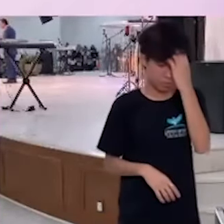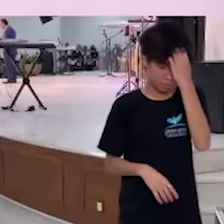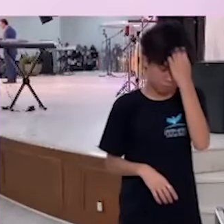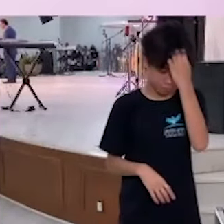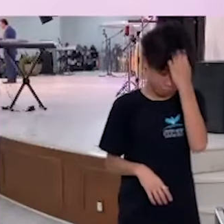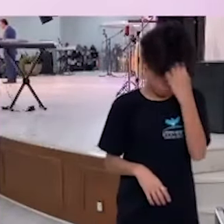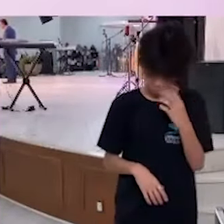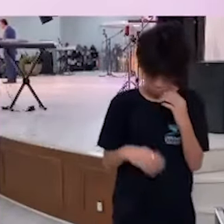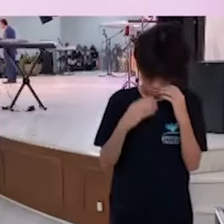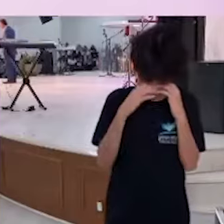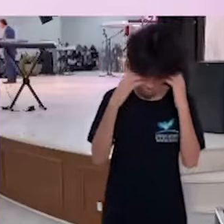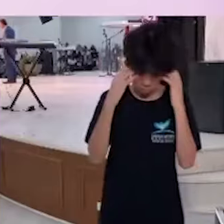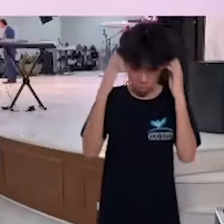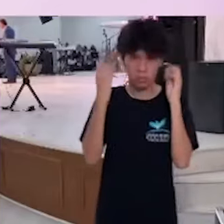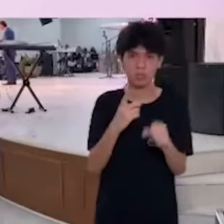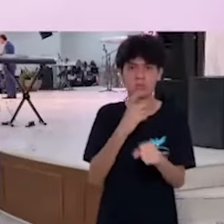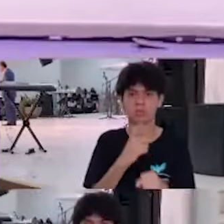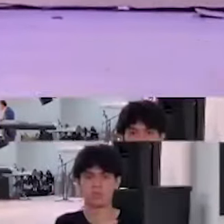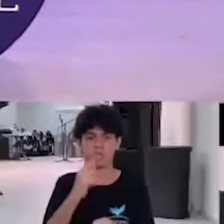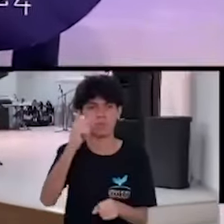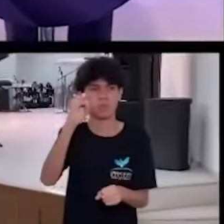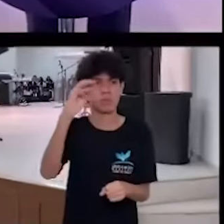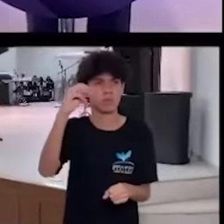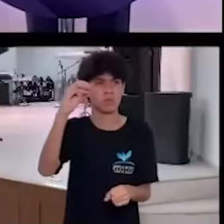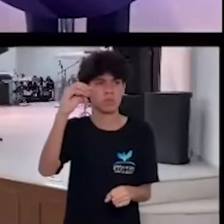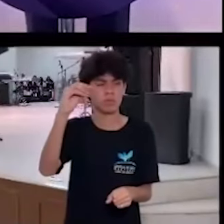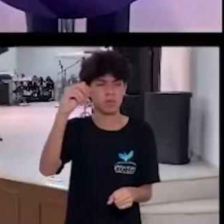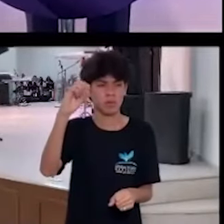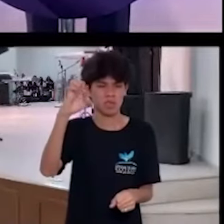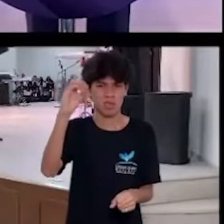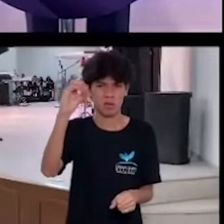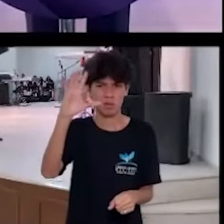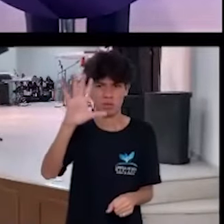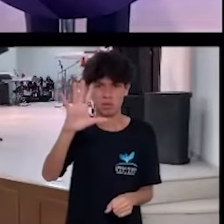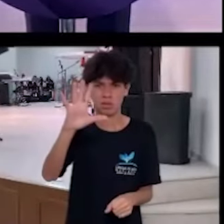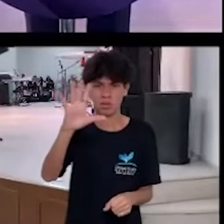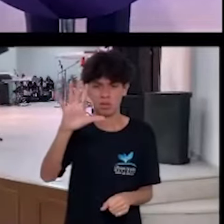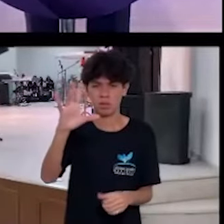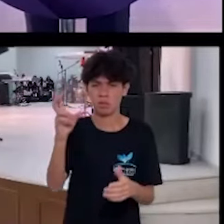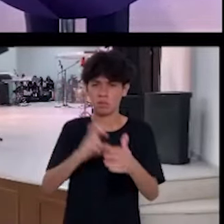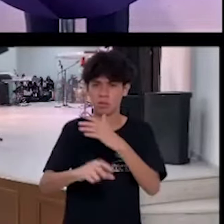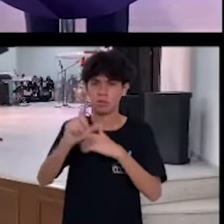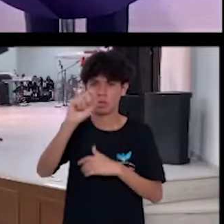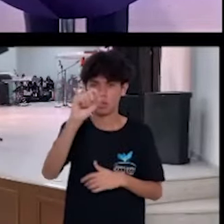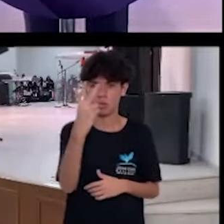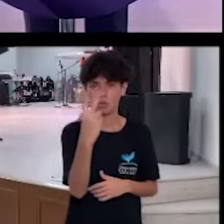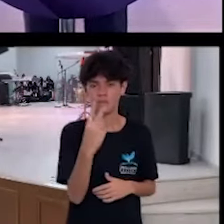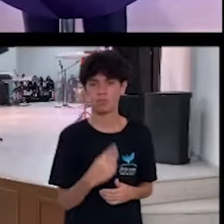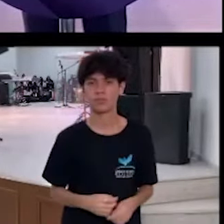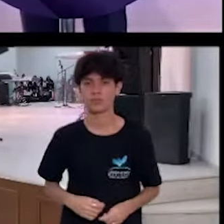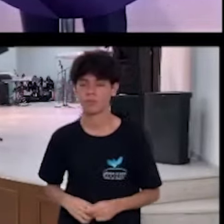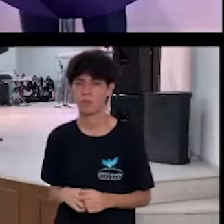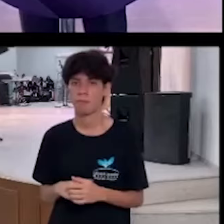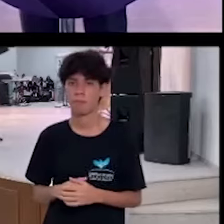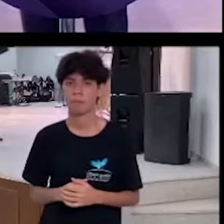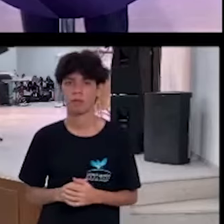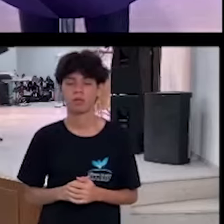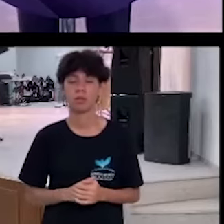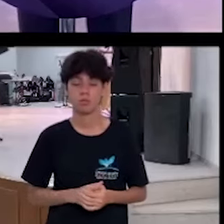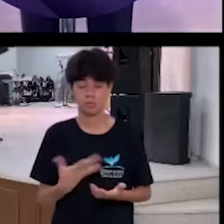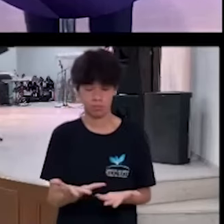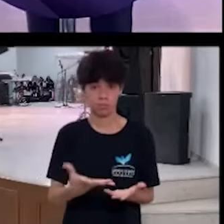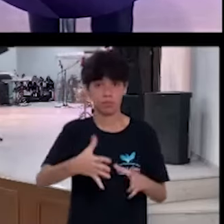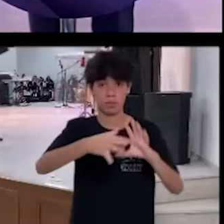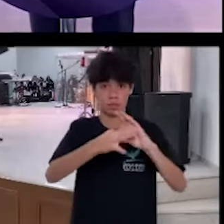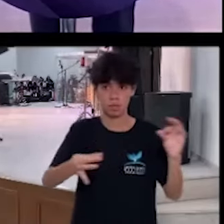de nuestra iglesia? Primera de Timoteo, capítulo 5, versículo 22. Dice, a las